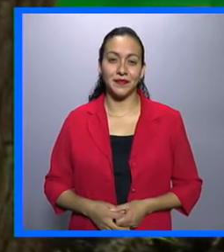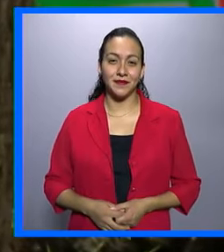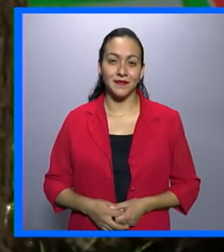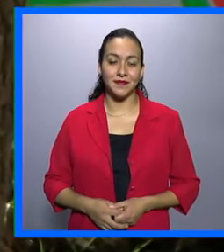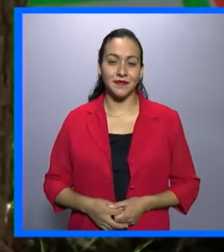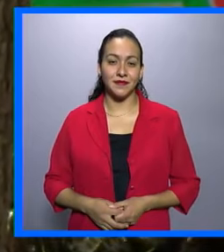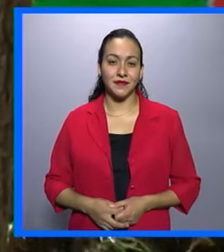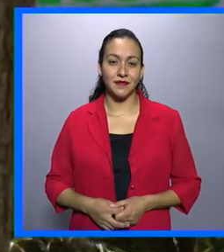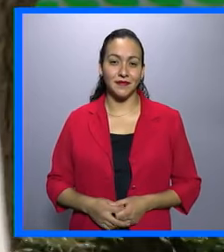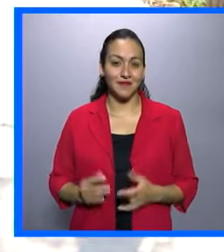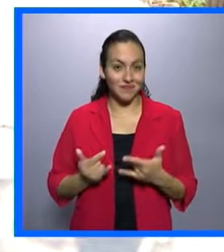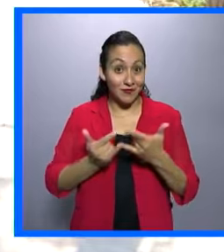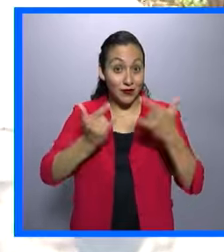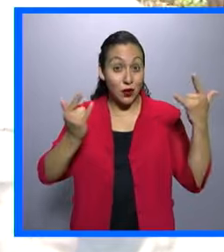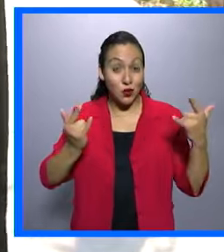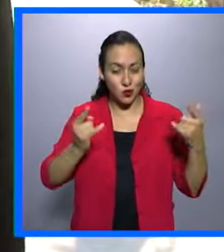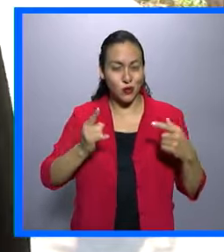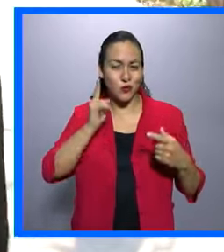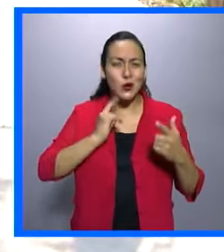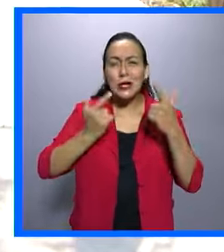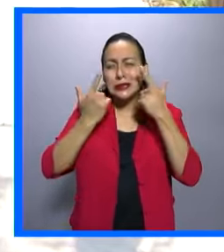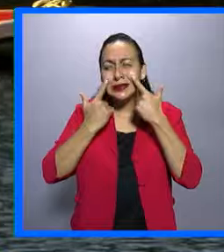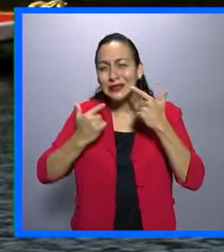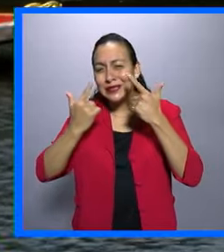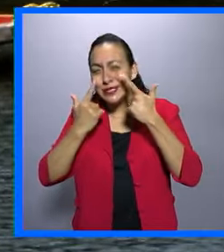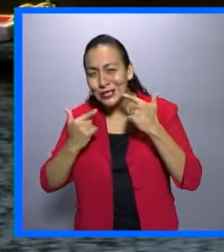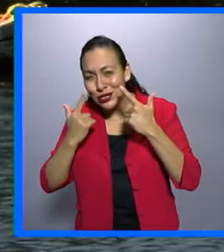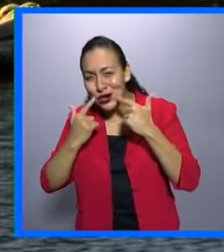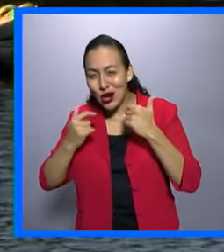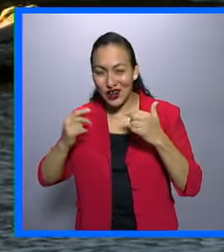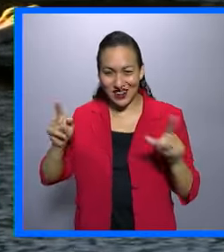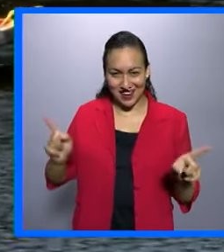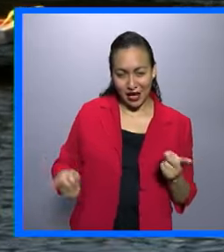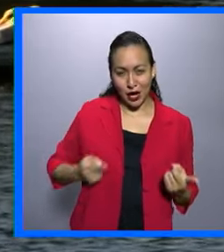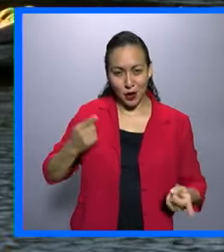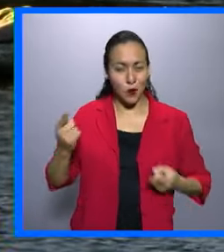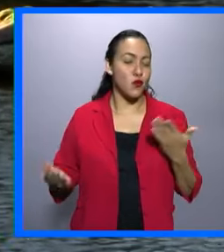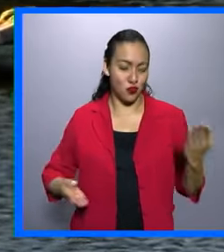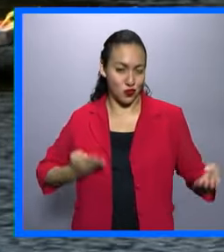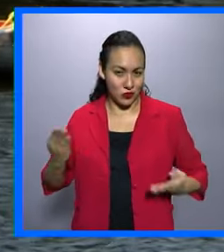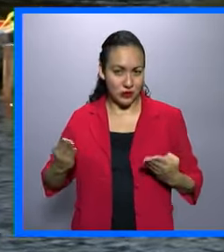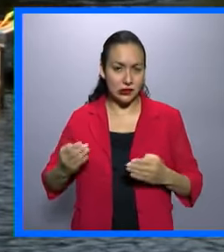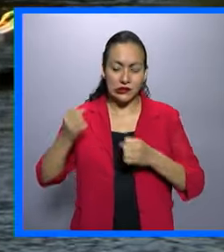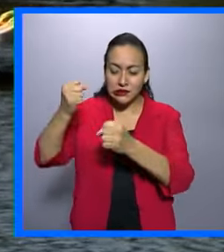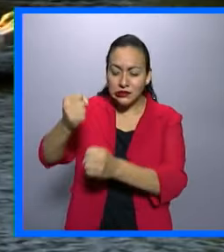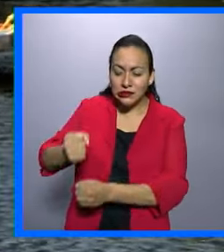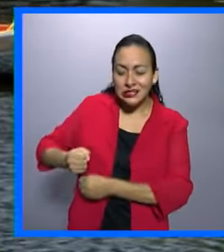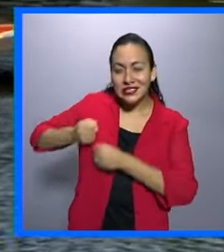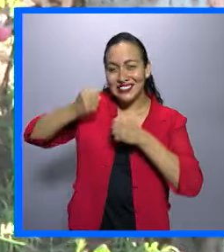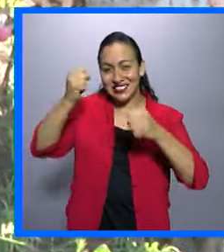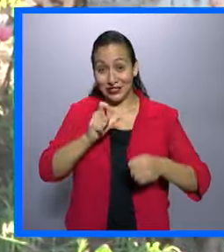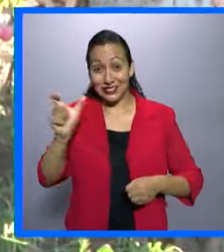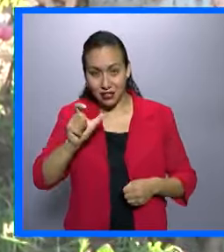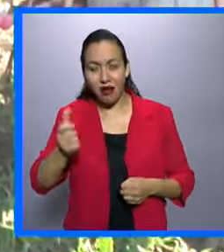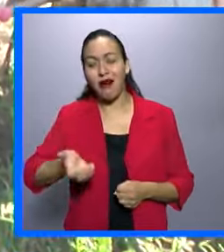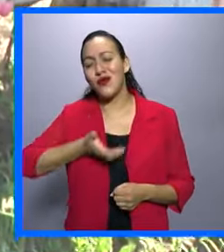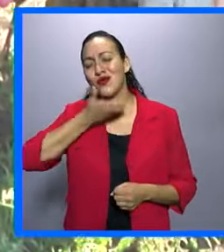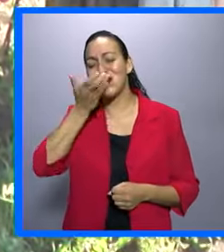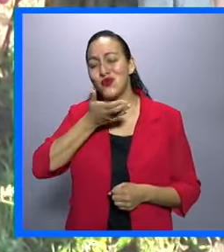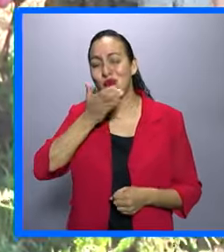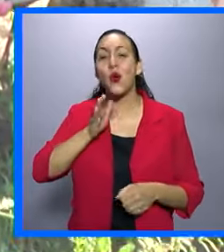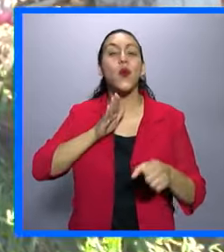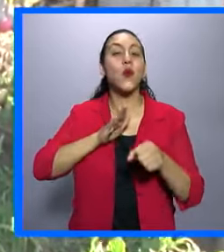Entre la leyenda de La Llorona y la danza de los chinelos, Xochimilco vive un ambiente de tradición y costumbres ancestrales con el inicio de